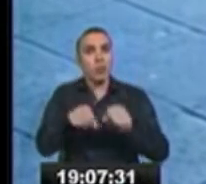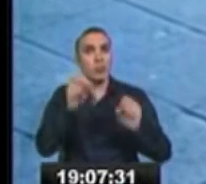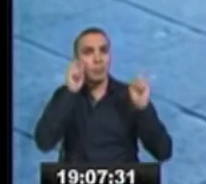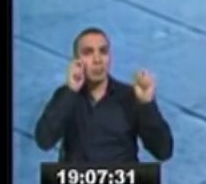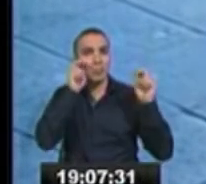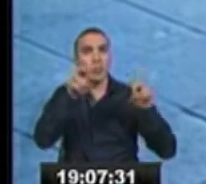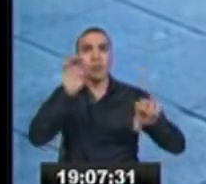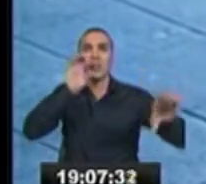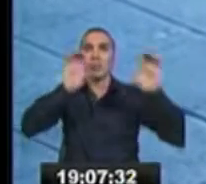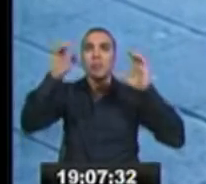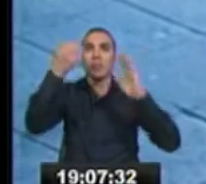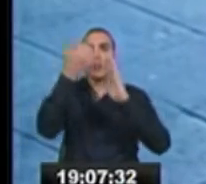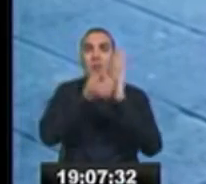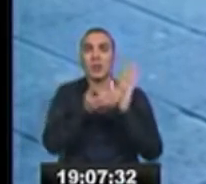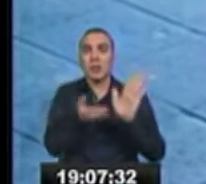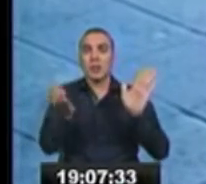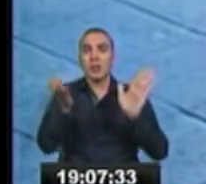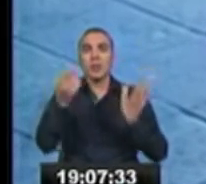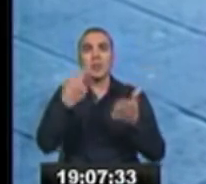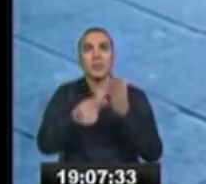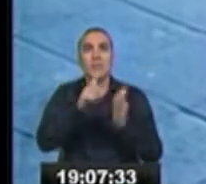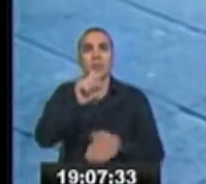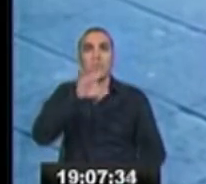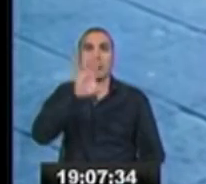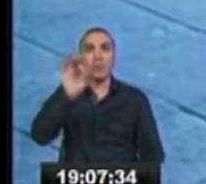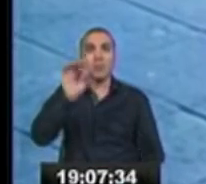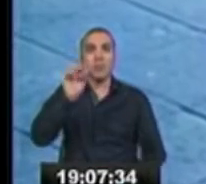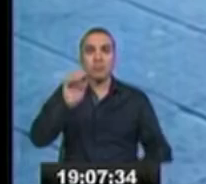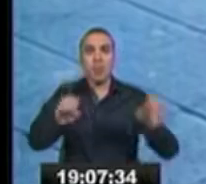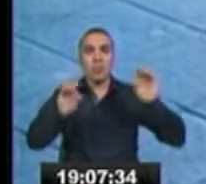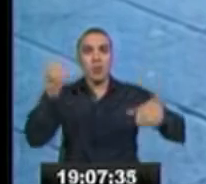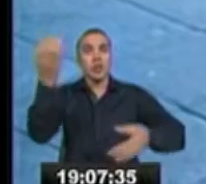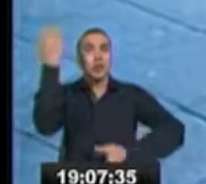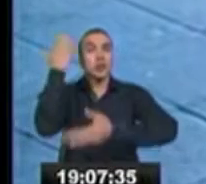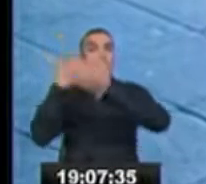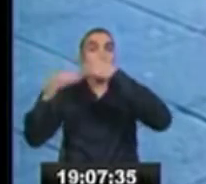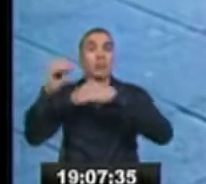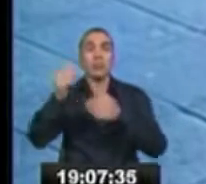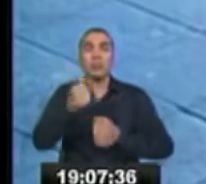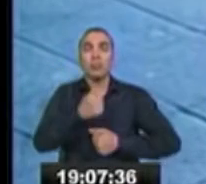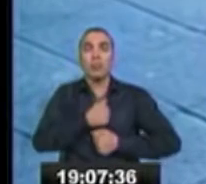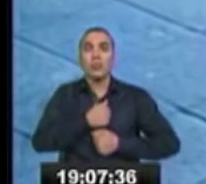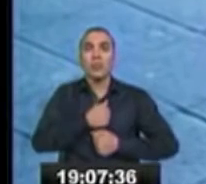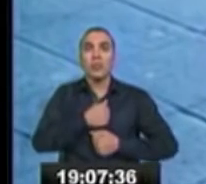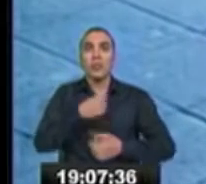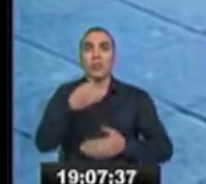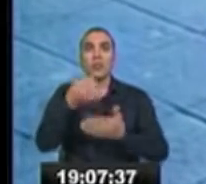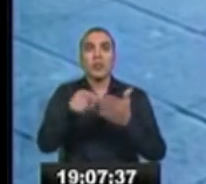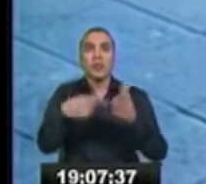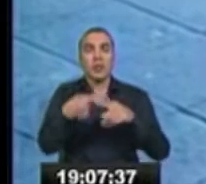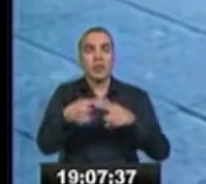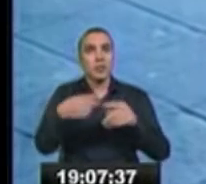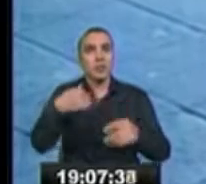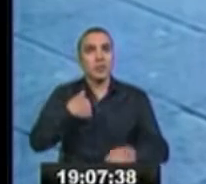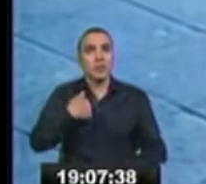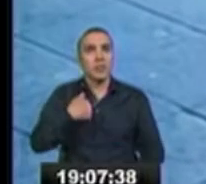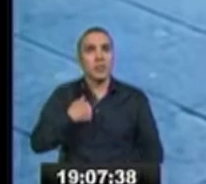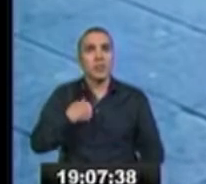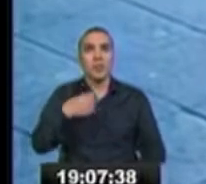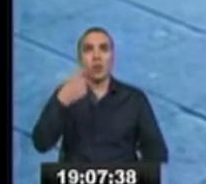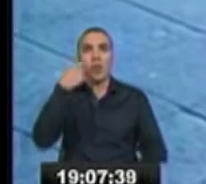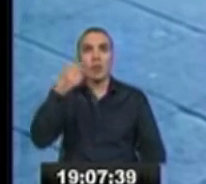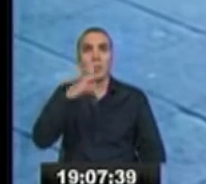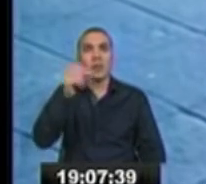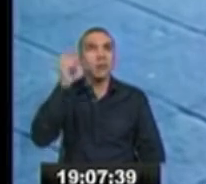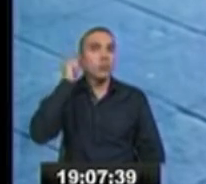exhibición Artesano-Artista, que unifica 150 piezas históricas, artesanales y artísticas, donde se destaca el oficio de hombres